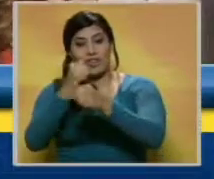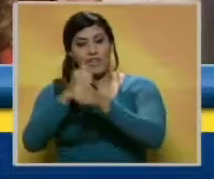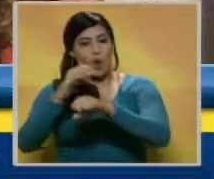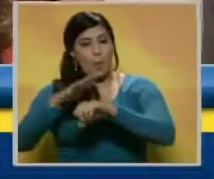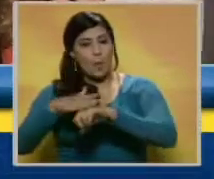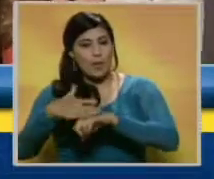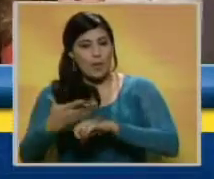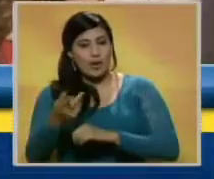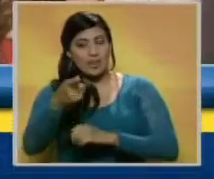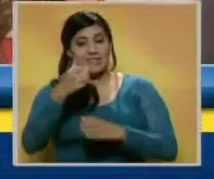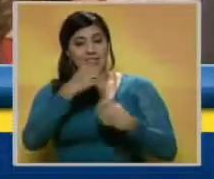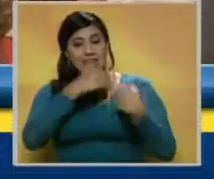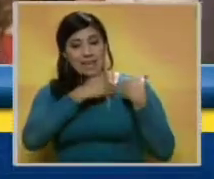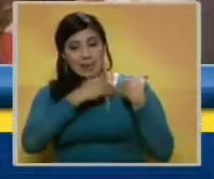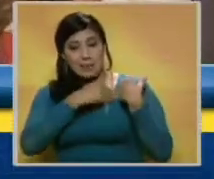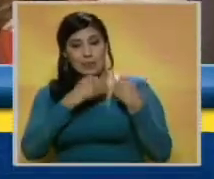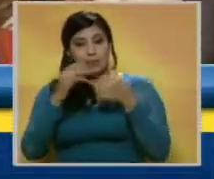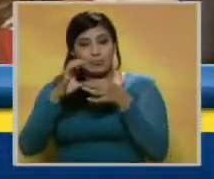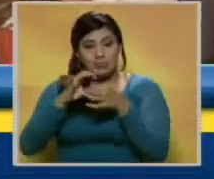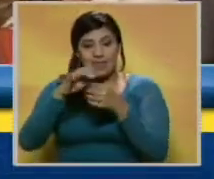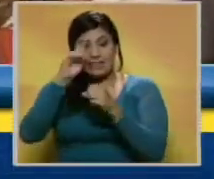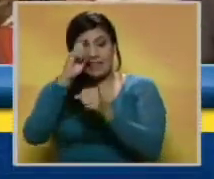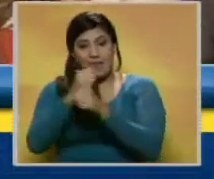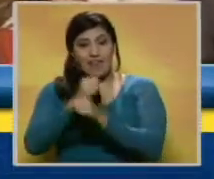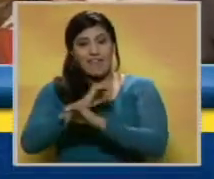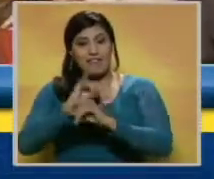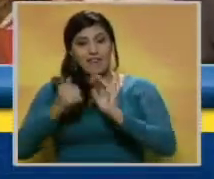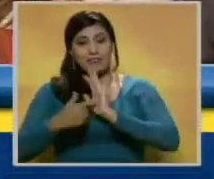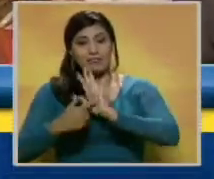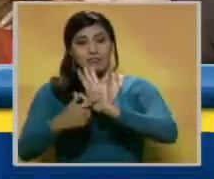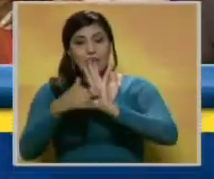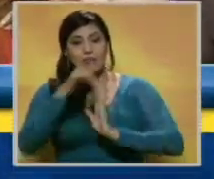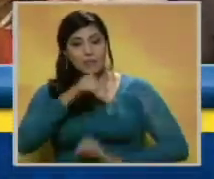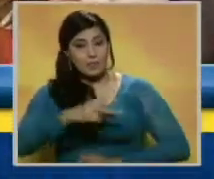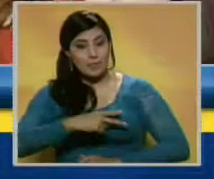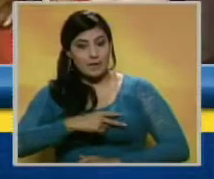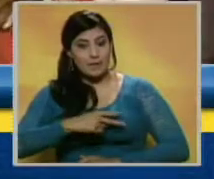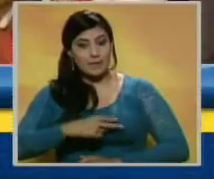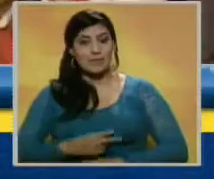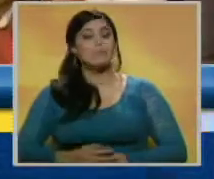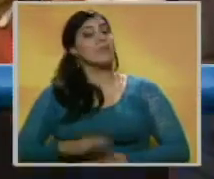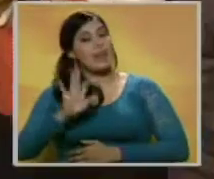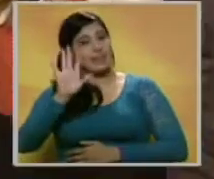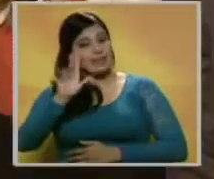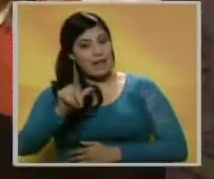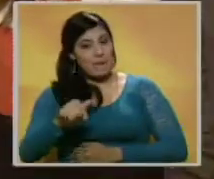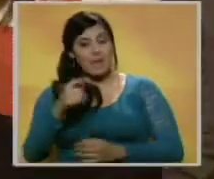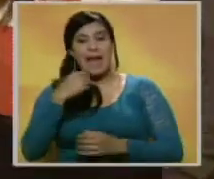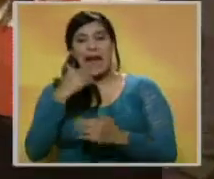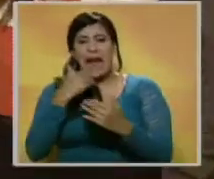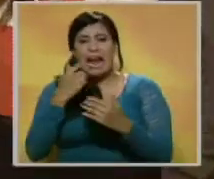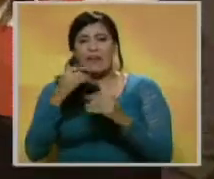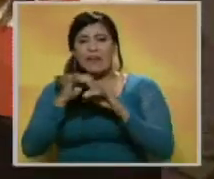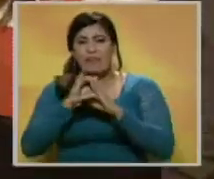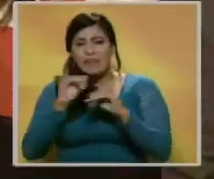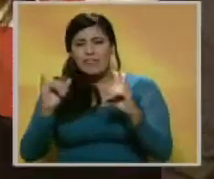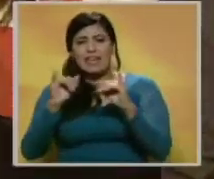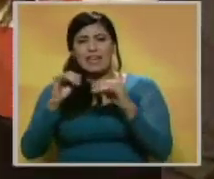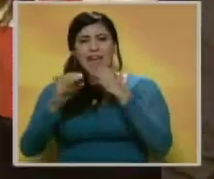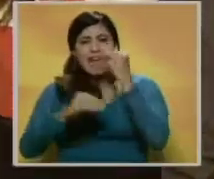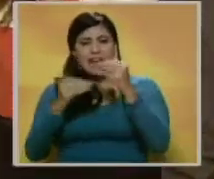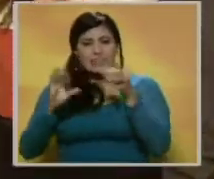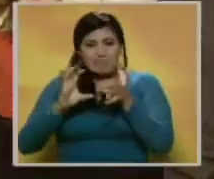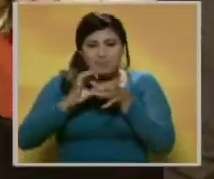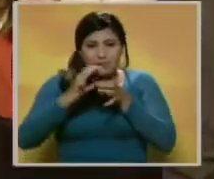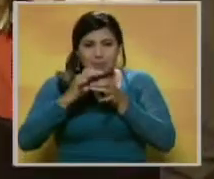porque es el engranaje lo que hace el producto final de Noticiero Venevisión, y hacen falta todas las piezas para que este